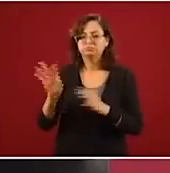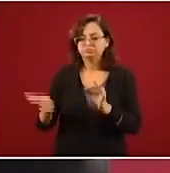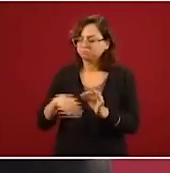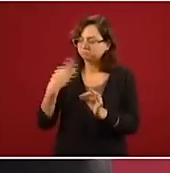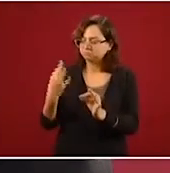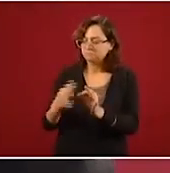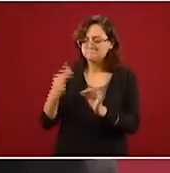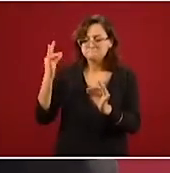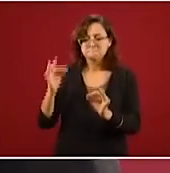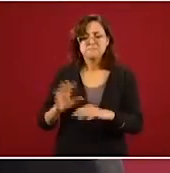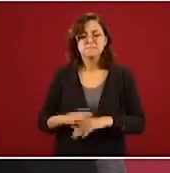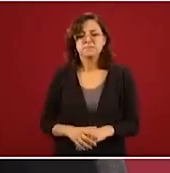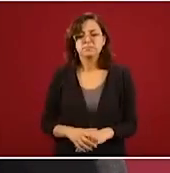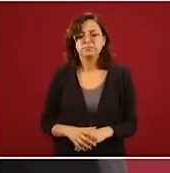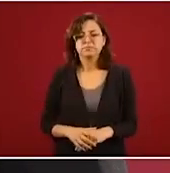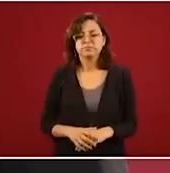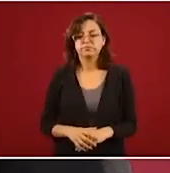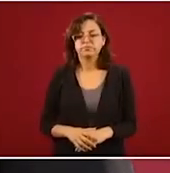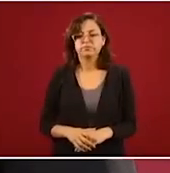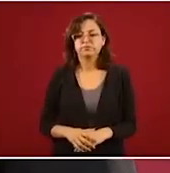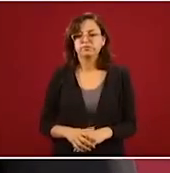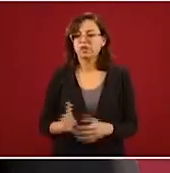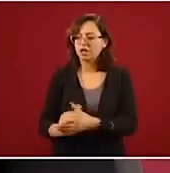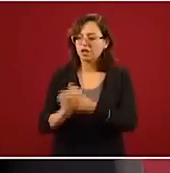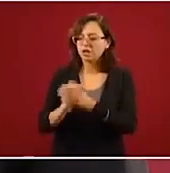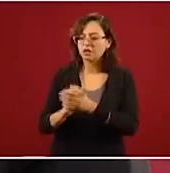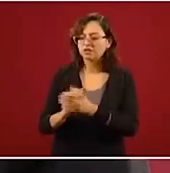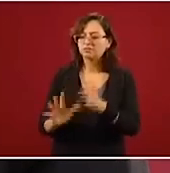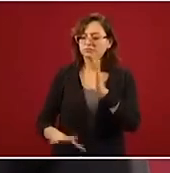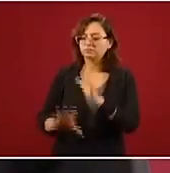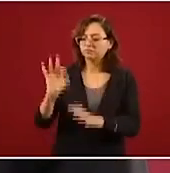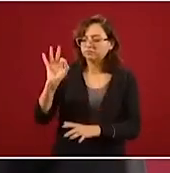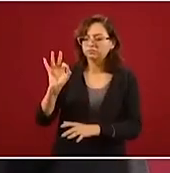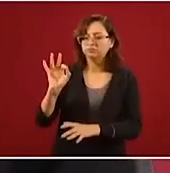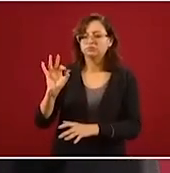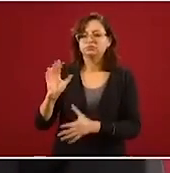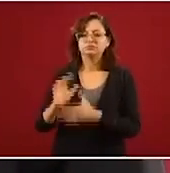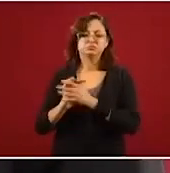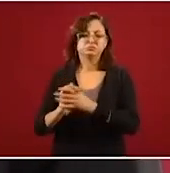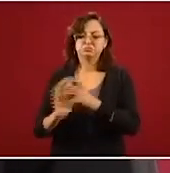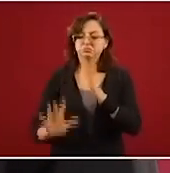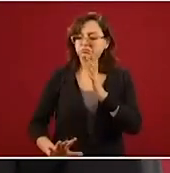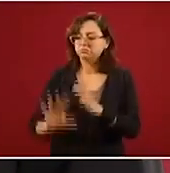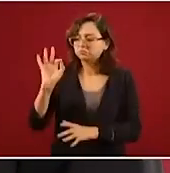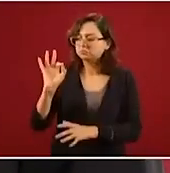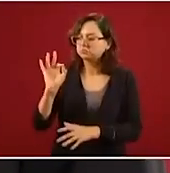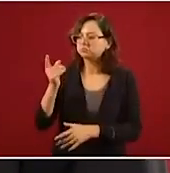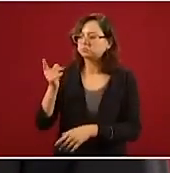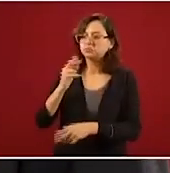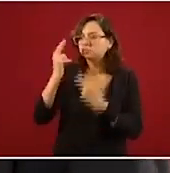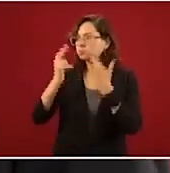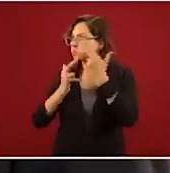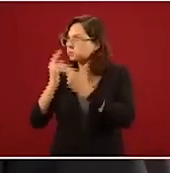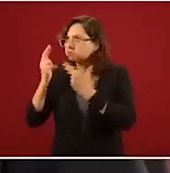salieron en una rifa, una insaculación, para decirlo técnicamente, y fueron